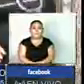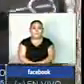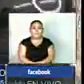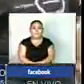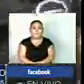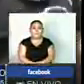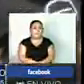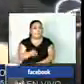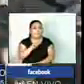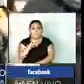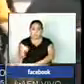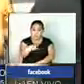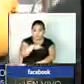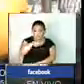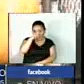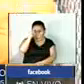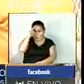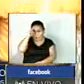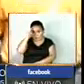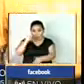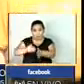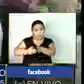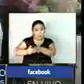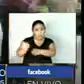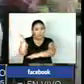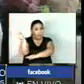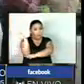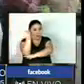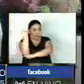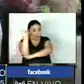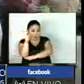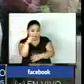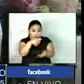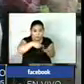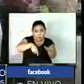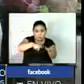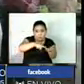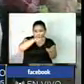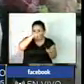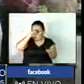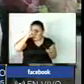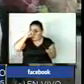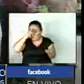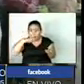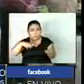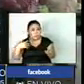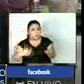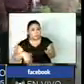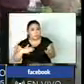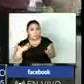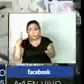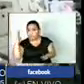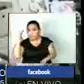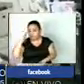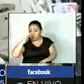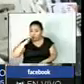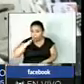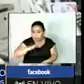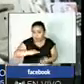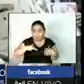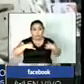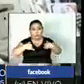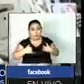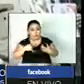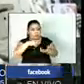Al contrario desde la emergencia nacional por el COVID-19 sus jornadas son más agotadoras pues